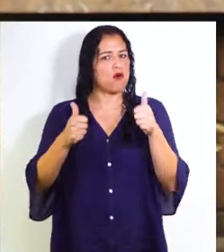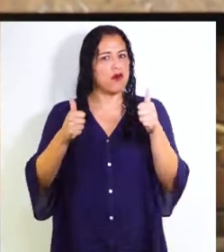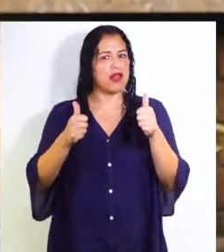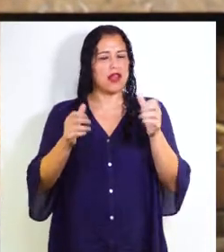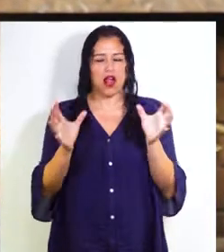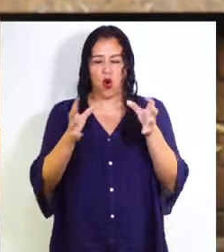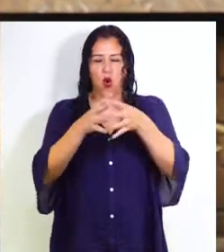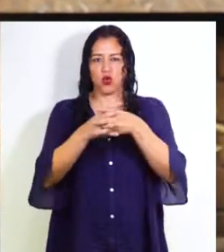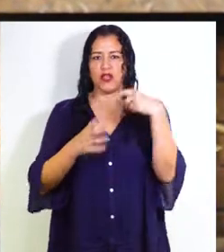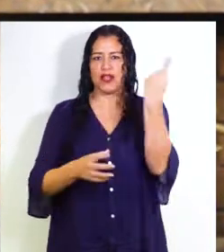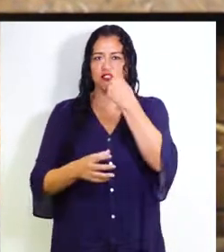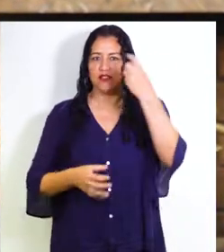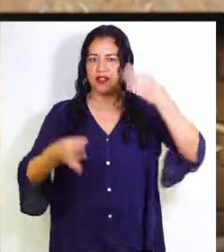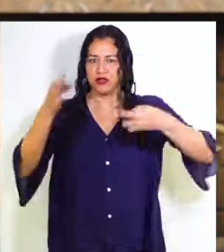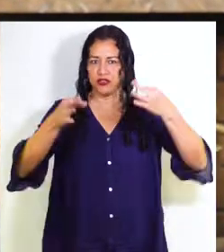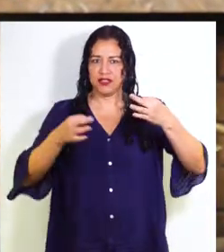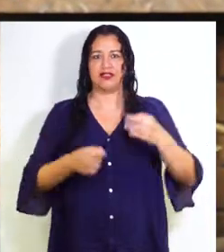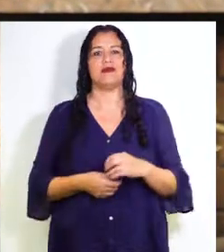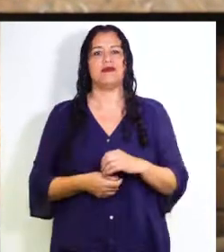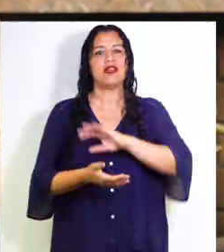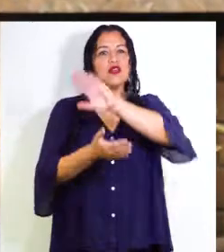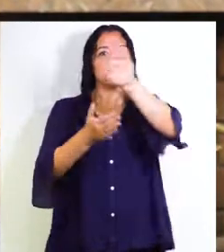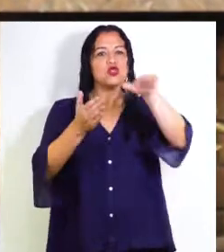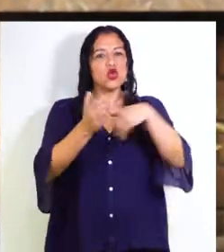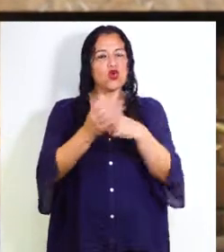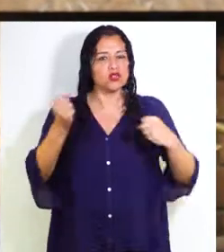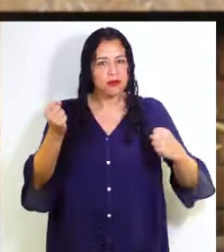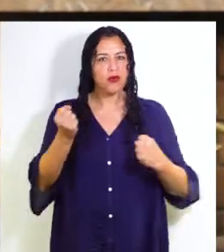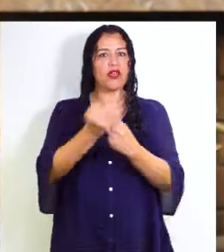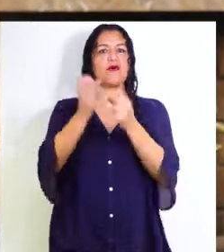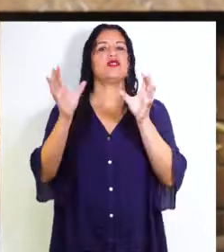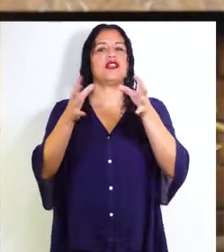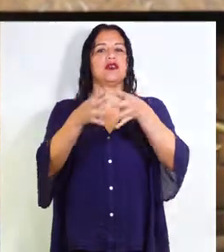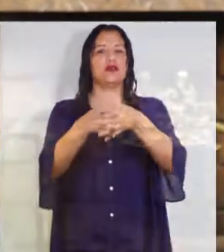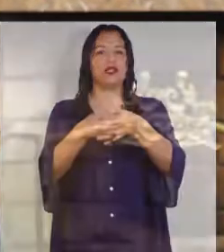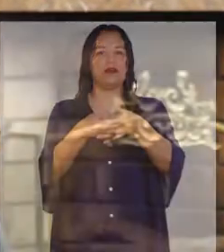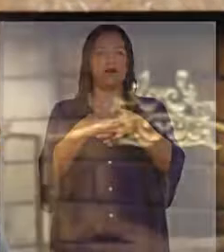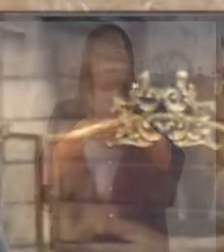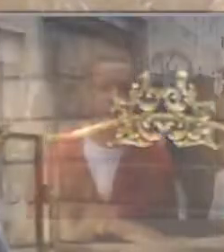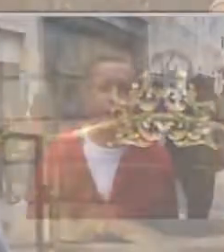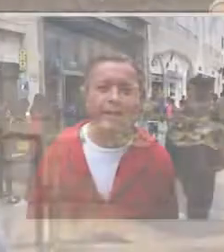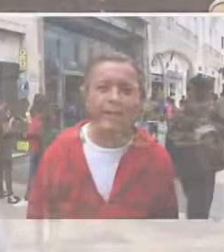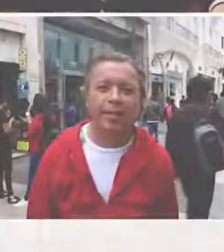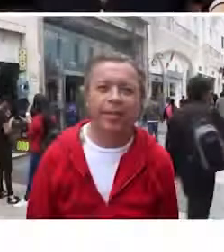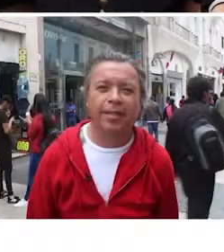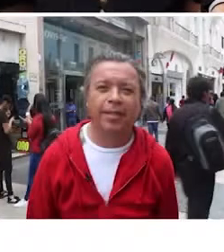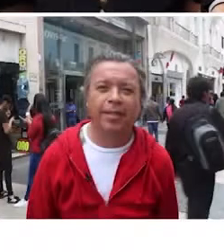una muy buena Junta Nacional de Justicia. Juntos por la Junta.